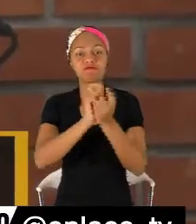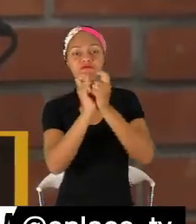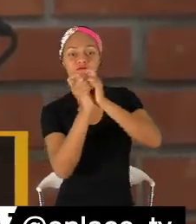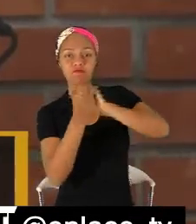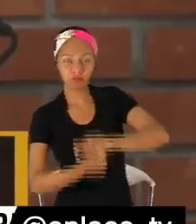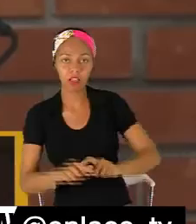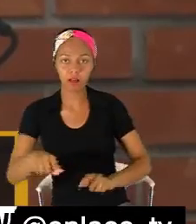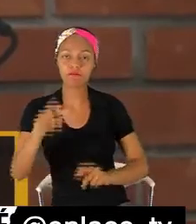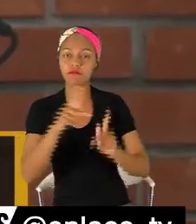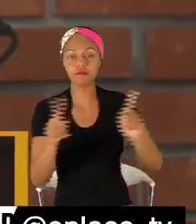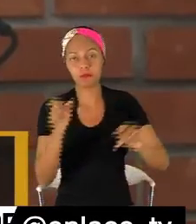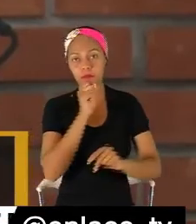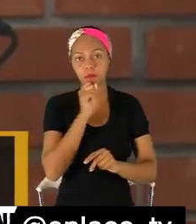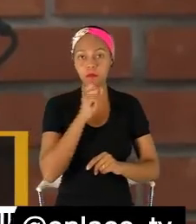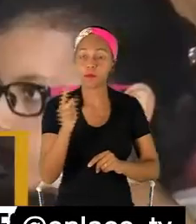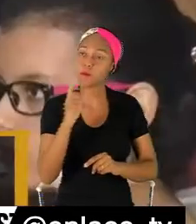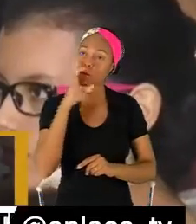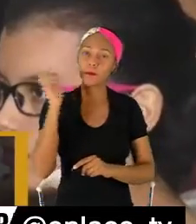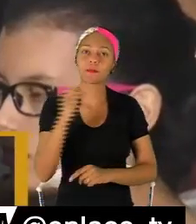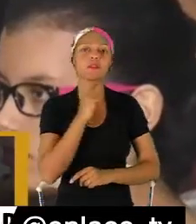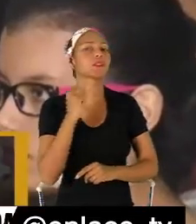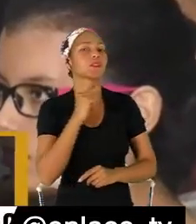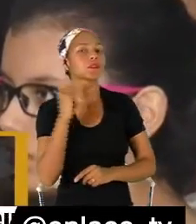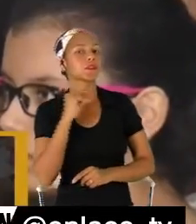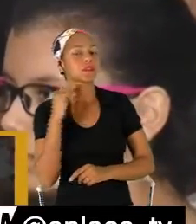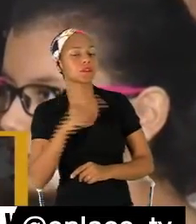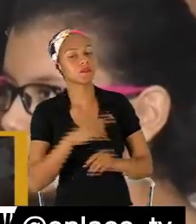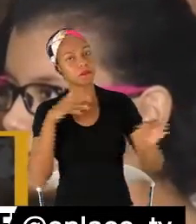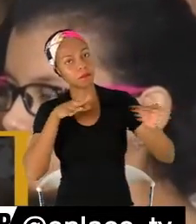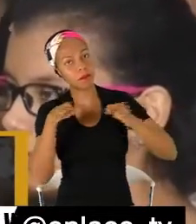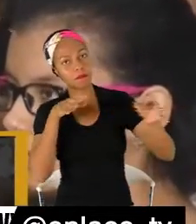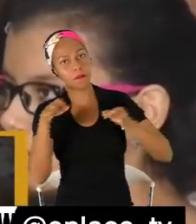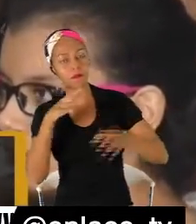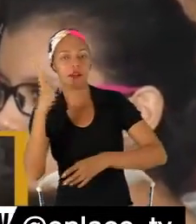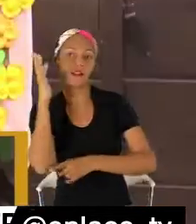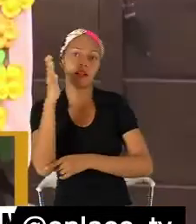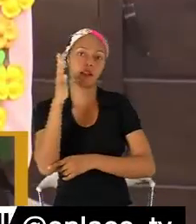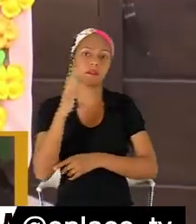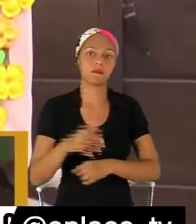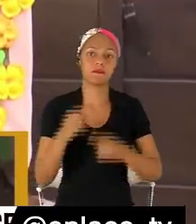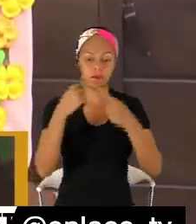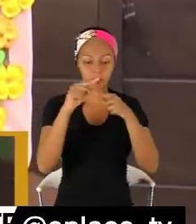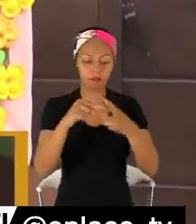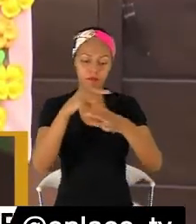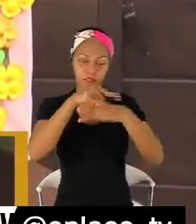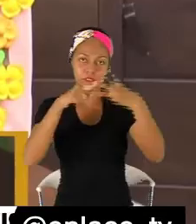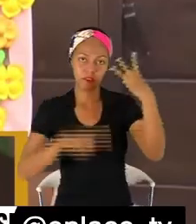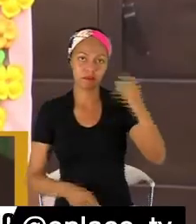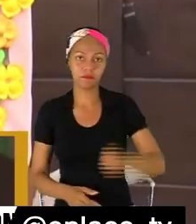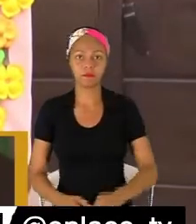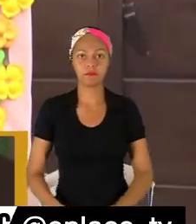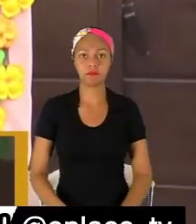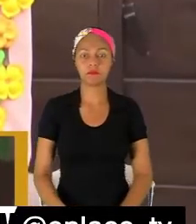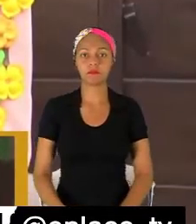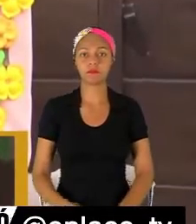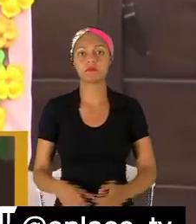los planteamientos del padre Francisco de Rux, Adrián Marín y Ángela María Rubiano. Bueno, los retos estamos